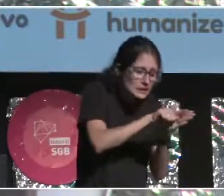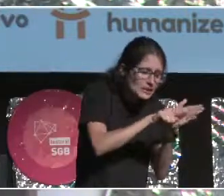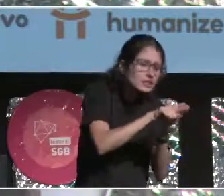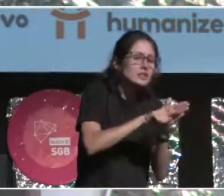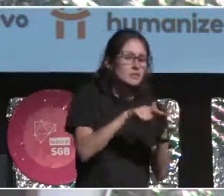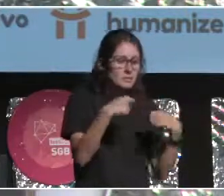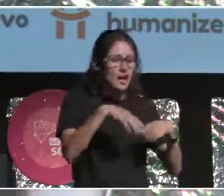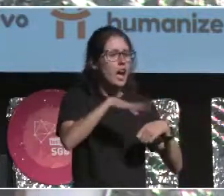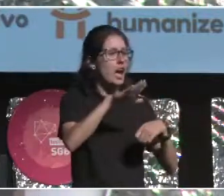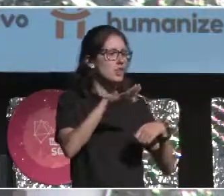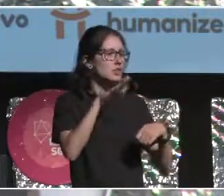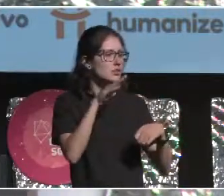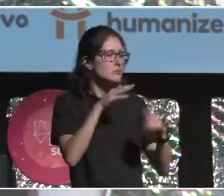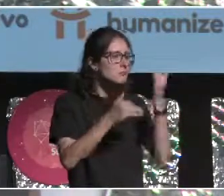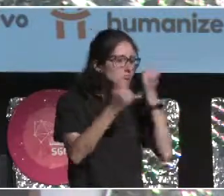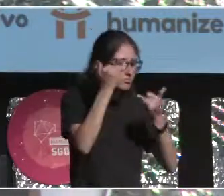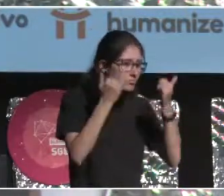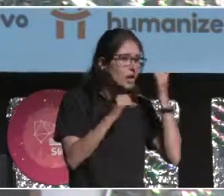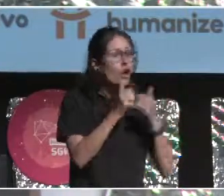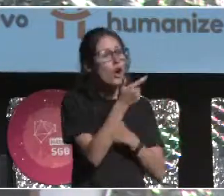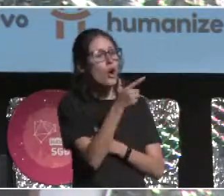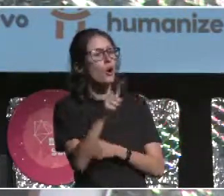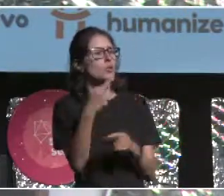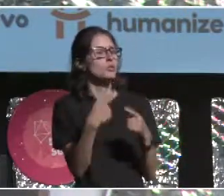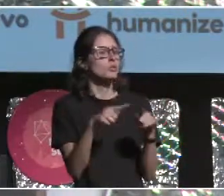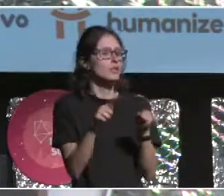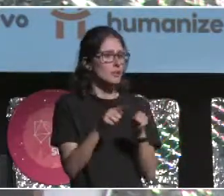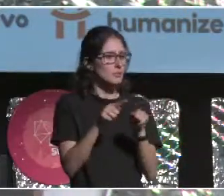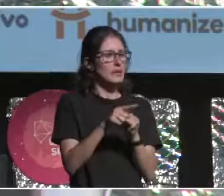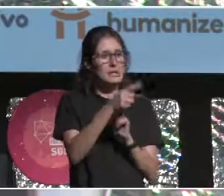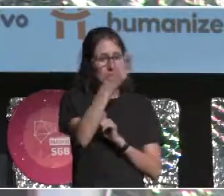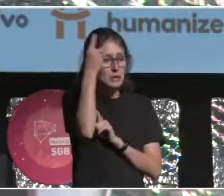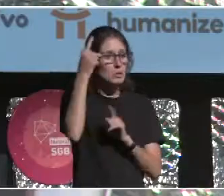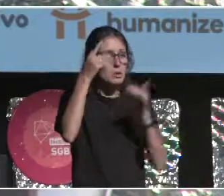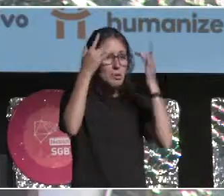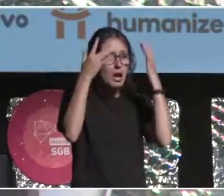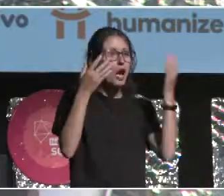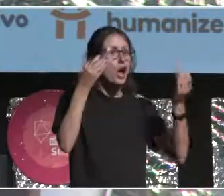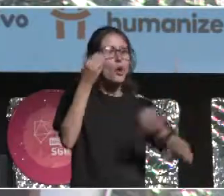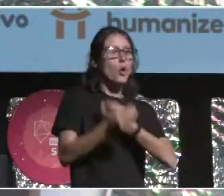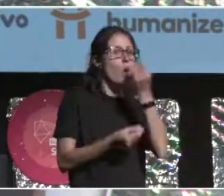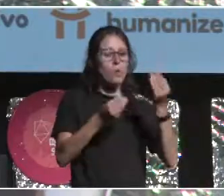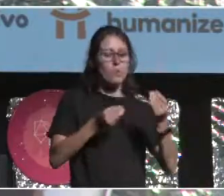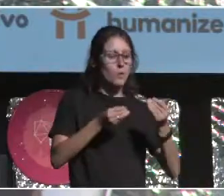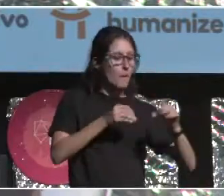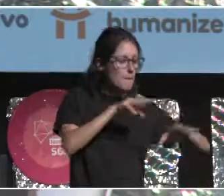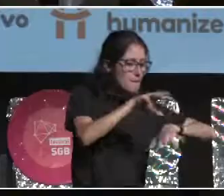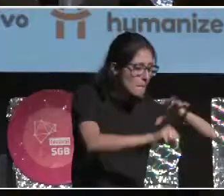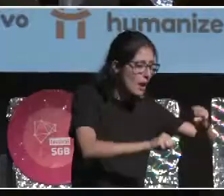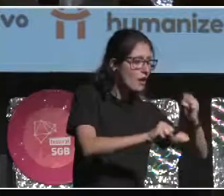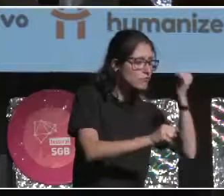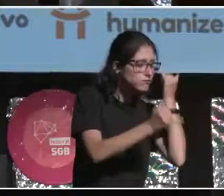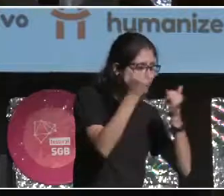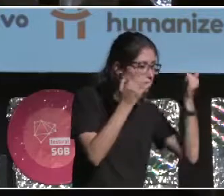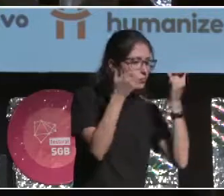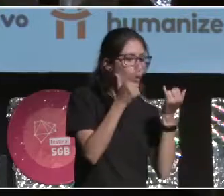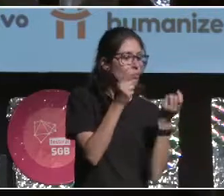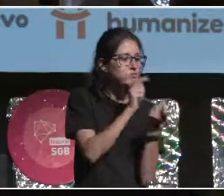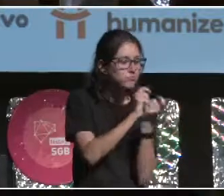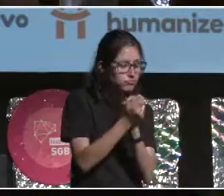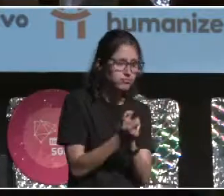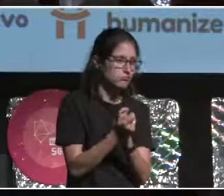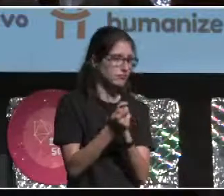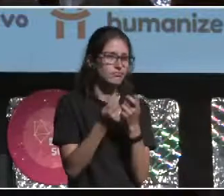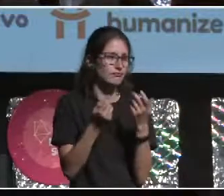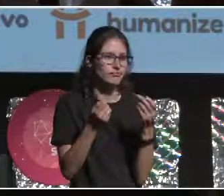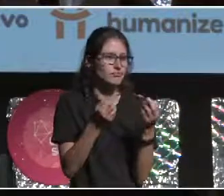particular. Y el otro es porque también la gente no sabe cómo utilizar los datos. Entonces también ahí no solo los